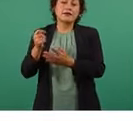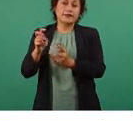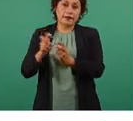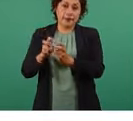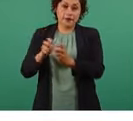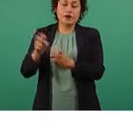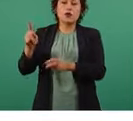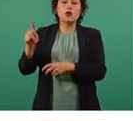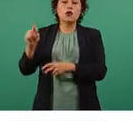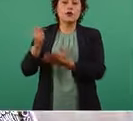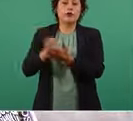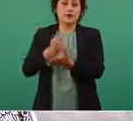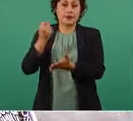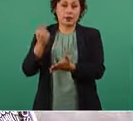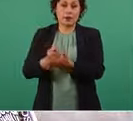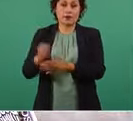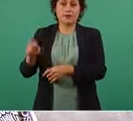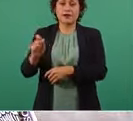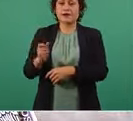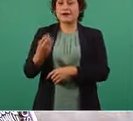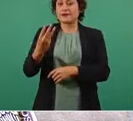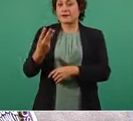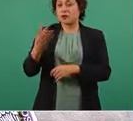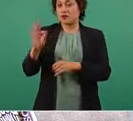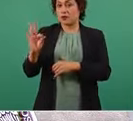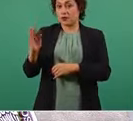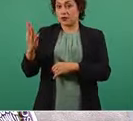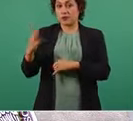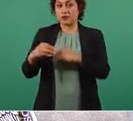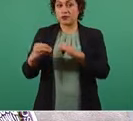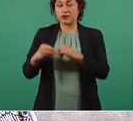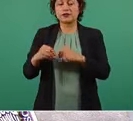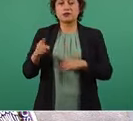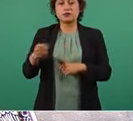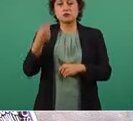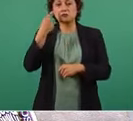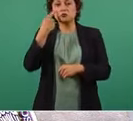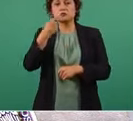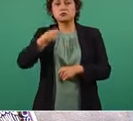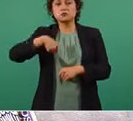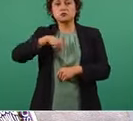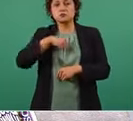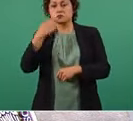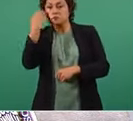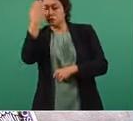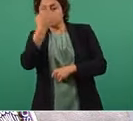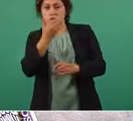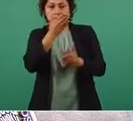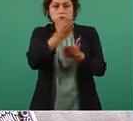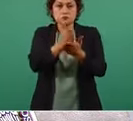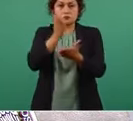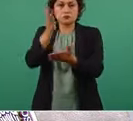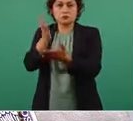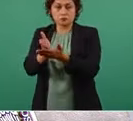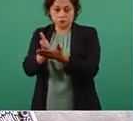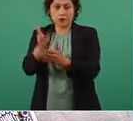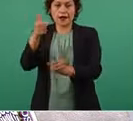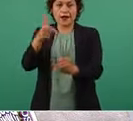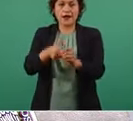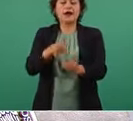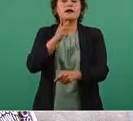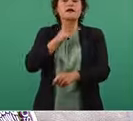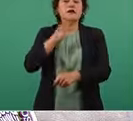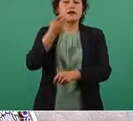20 pesos con 44 centavos. Respecto a las acciones de verificación realizadas a las estaciones de servicio de gasolina y diésel,